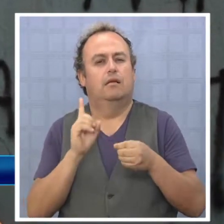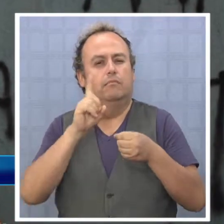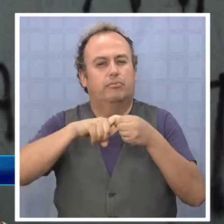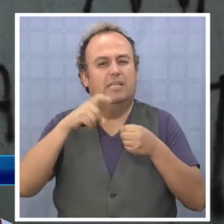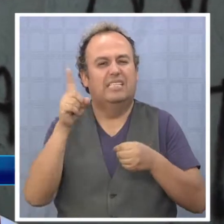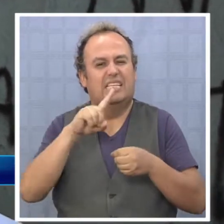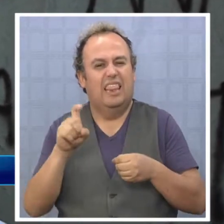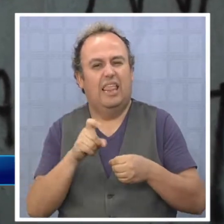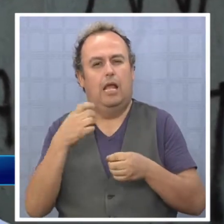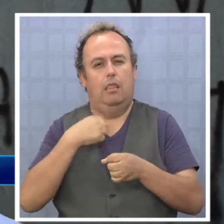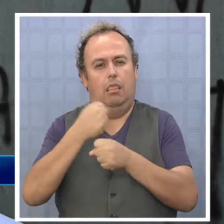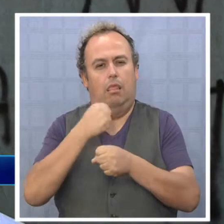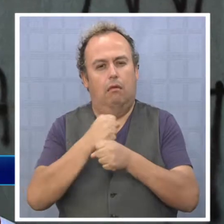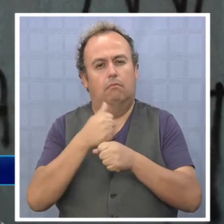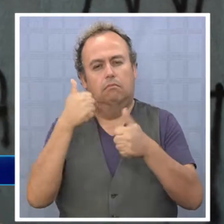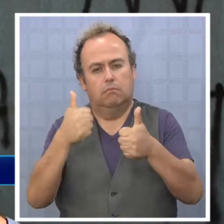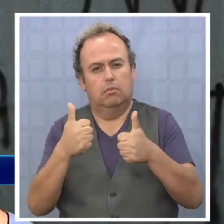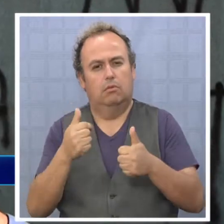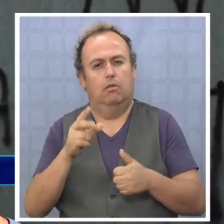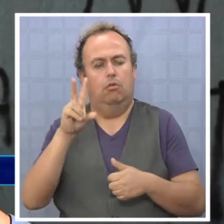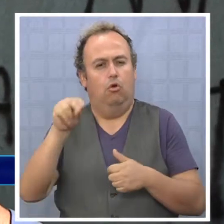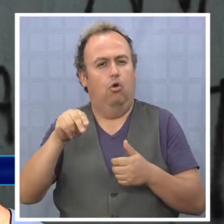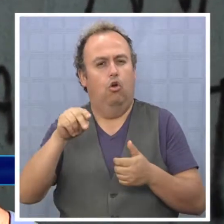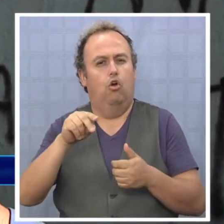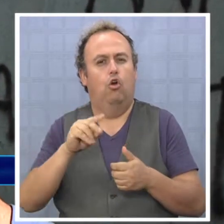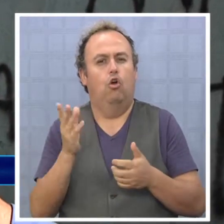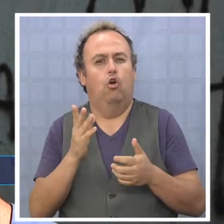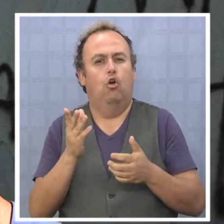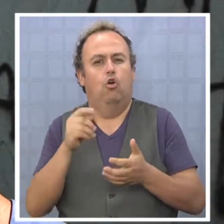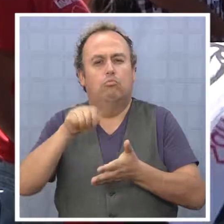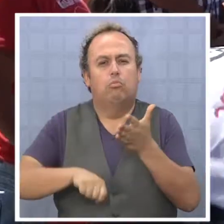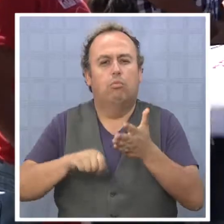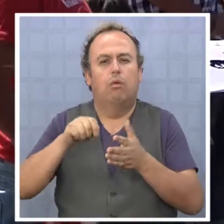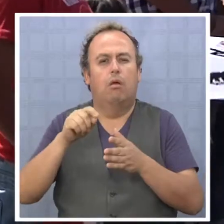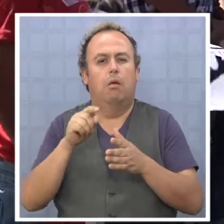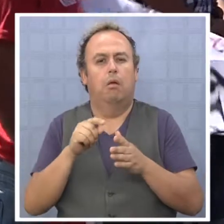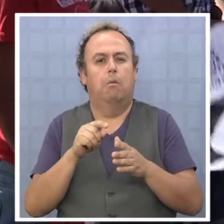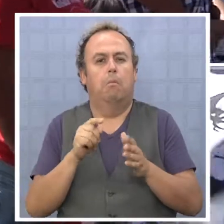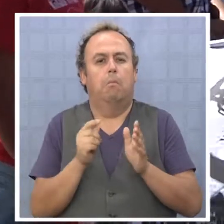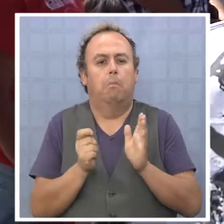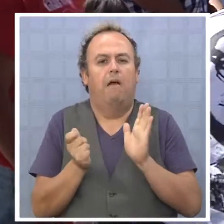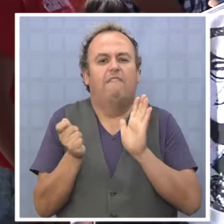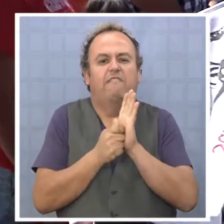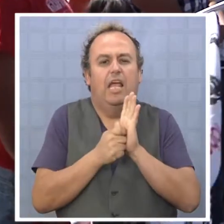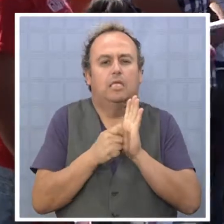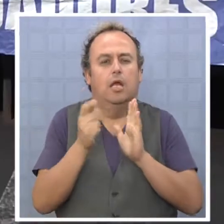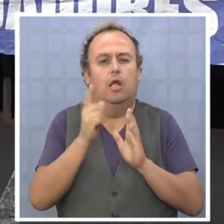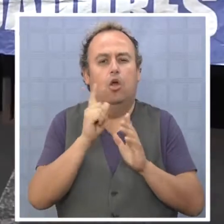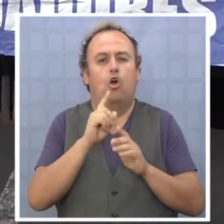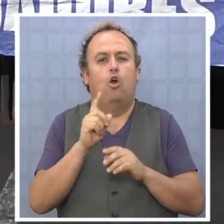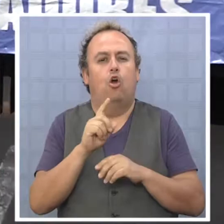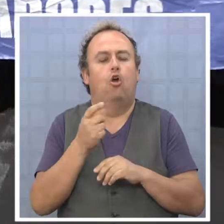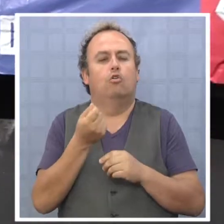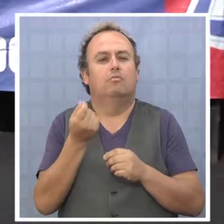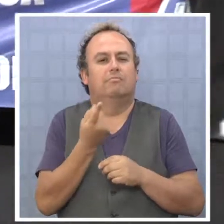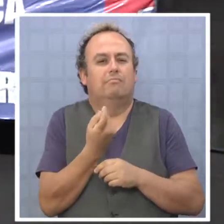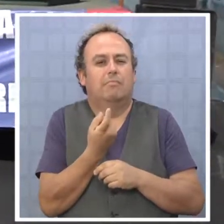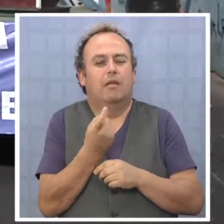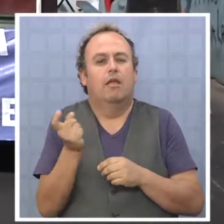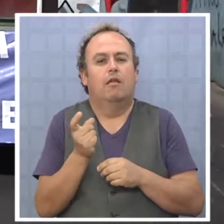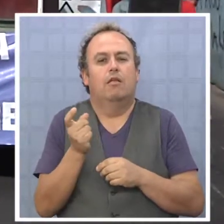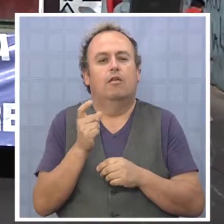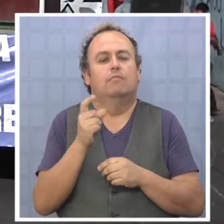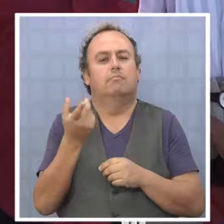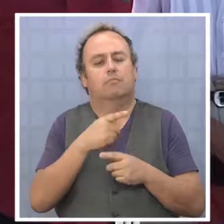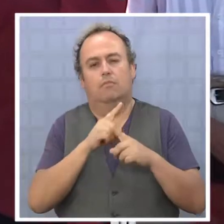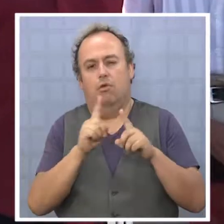trabajo digno, no a las contratas, no a los, a los contratos a plazo, no a los honorarios, para mayor estabilidad